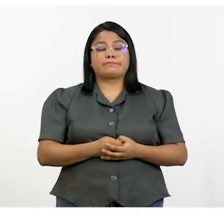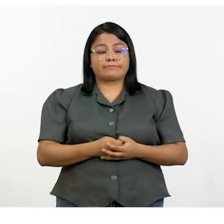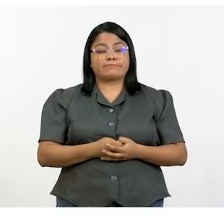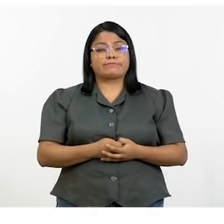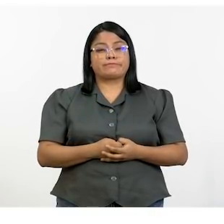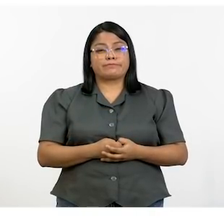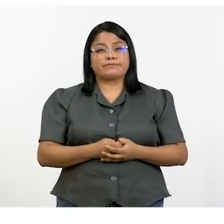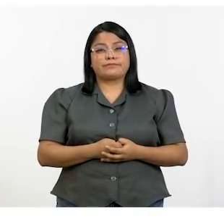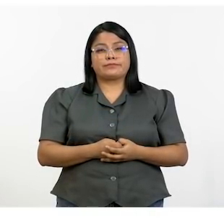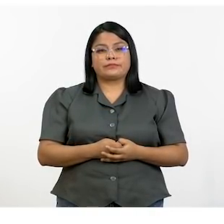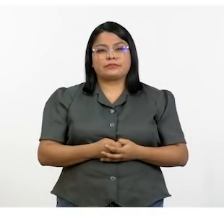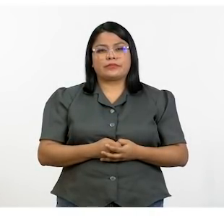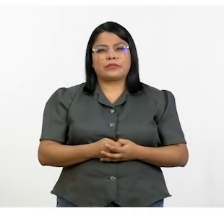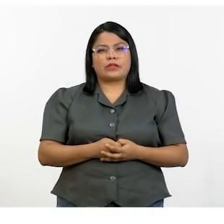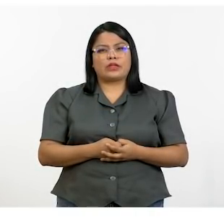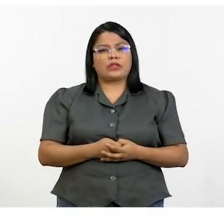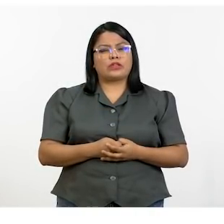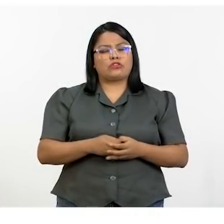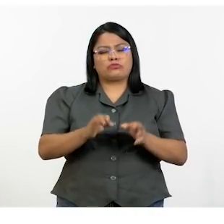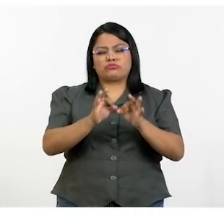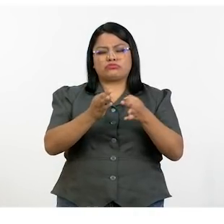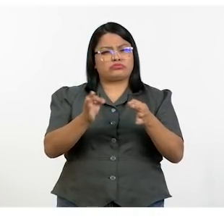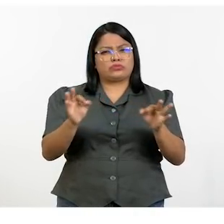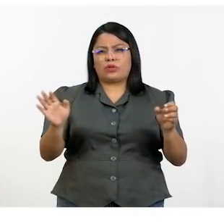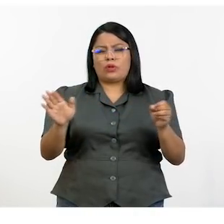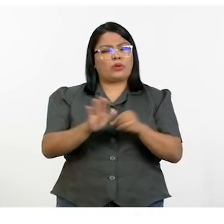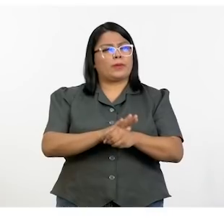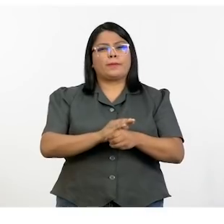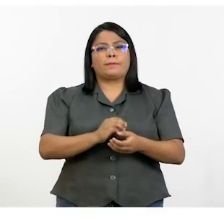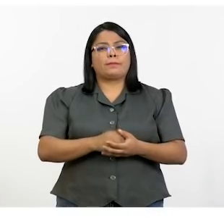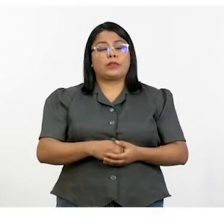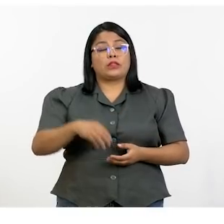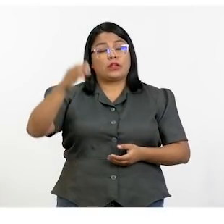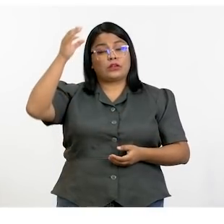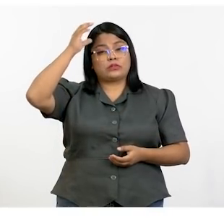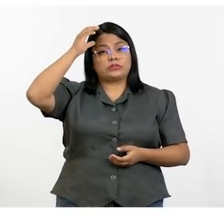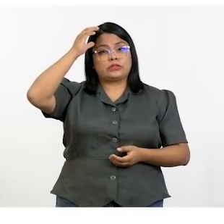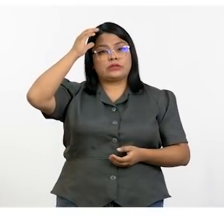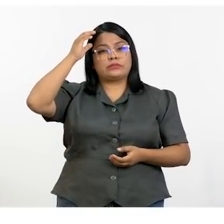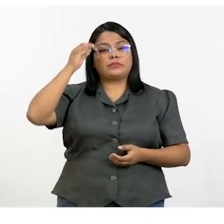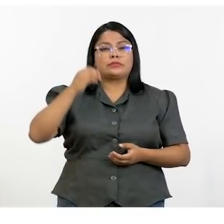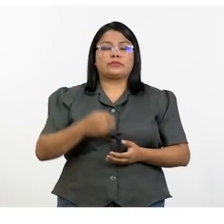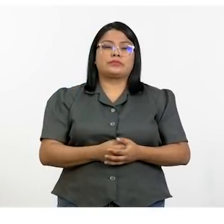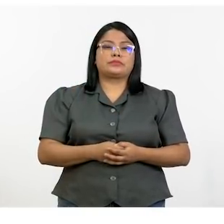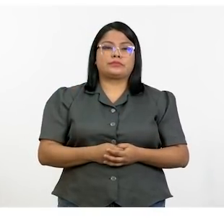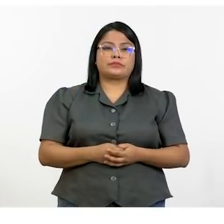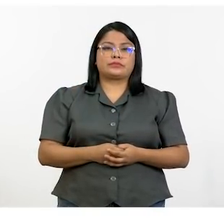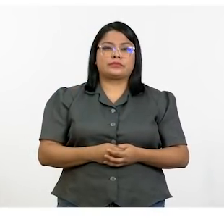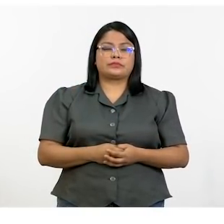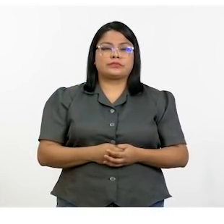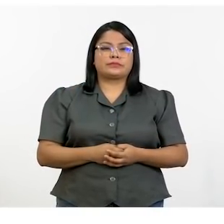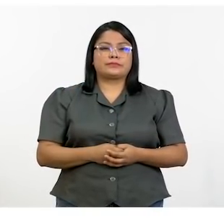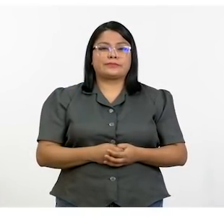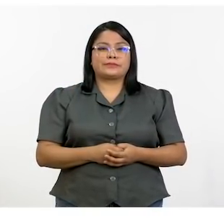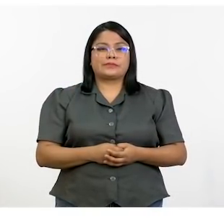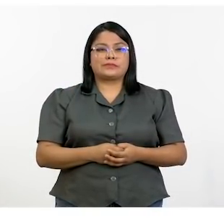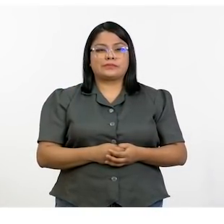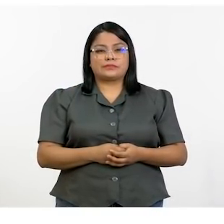en la anticipación y no el enunciado completo del contenido conceptual como sí está en el apartado